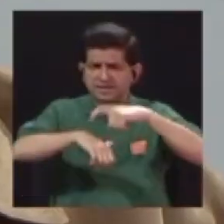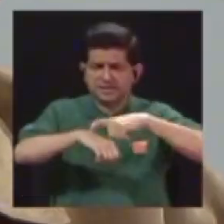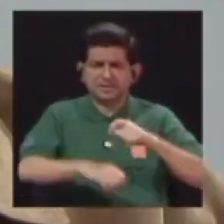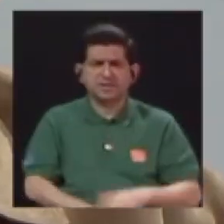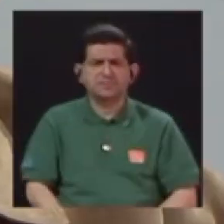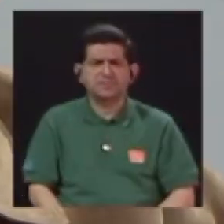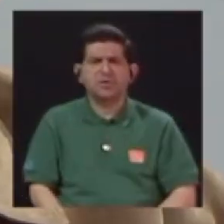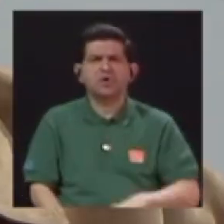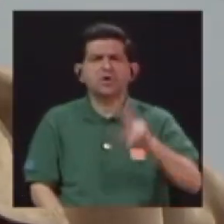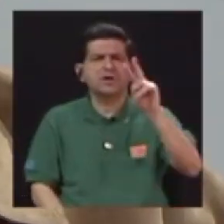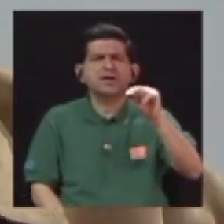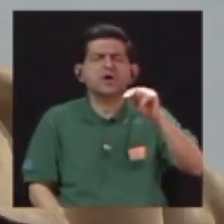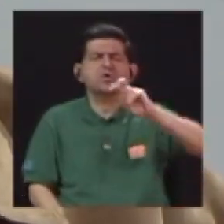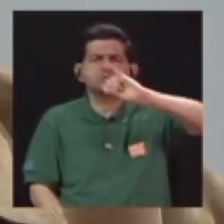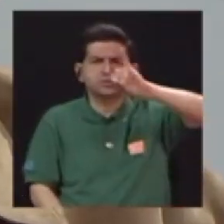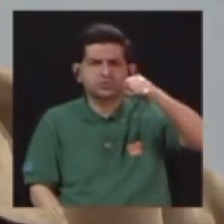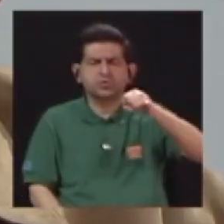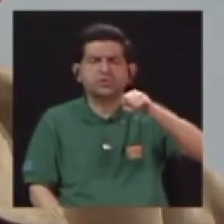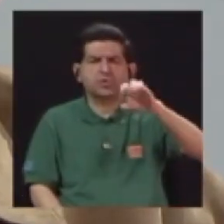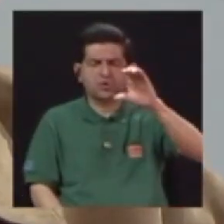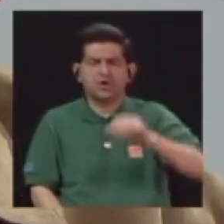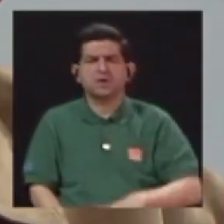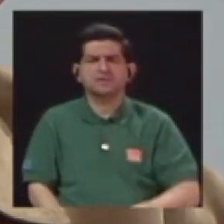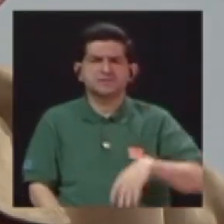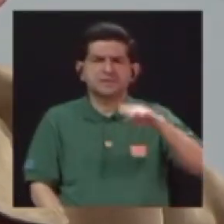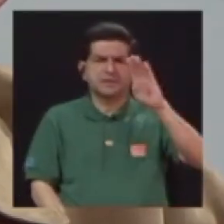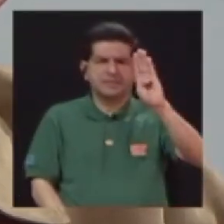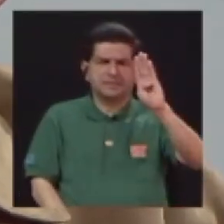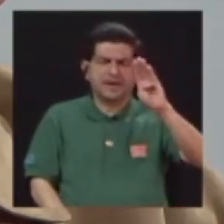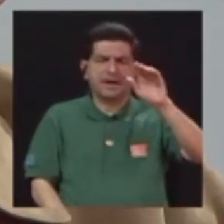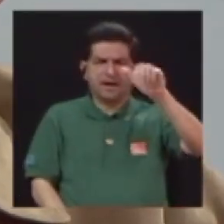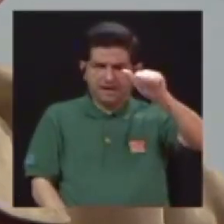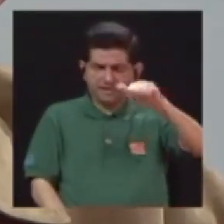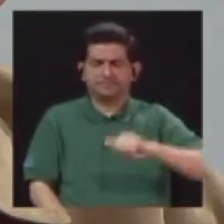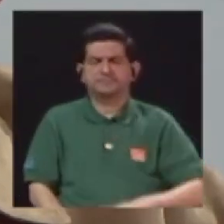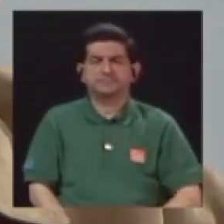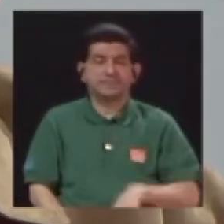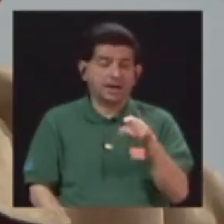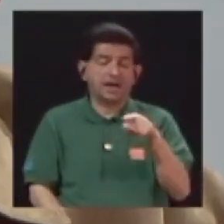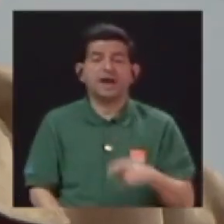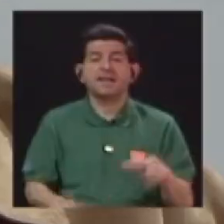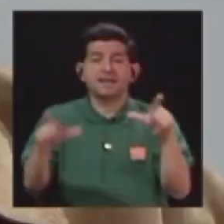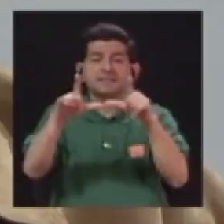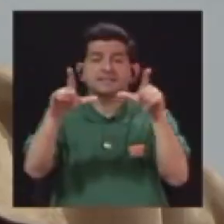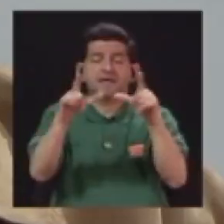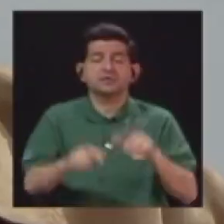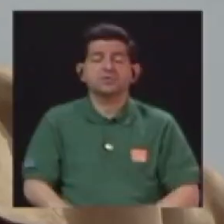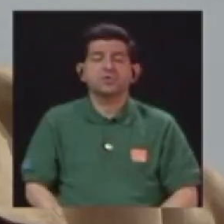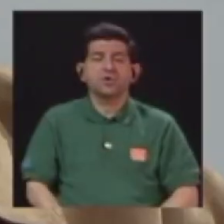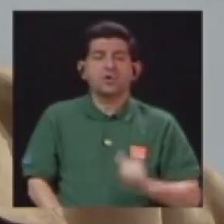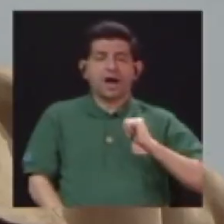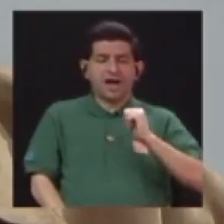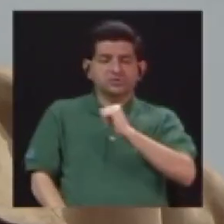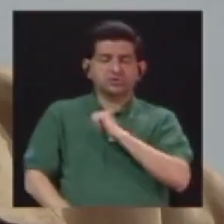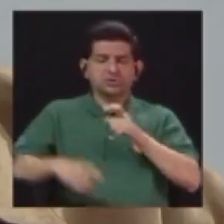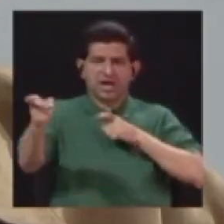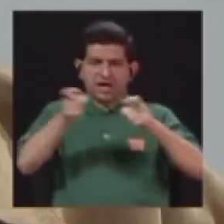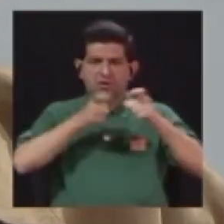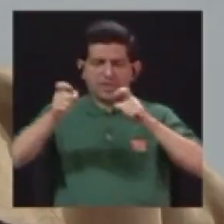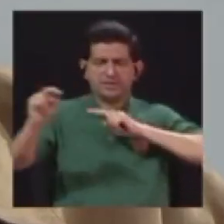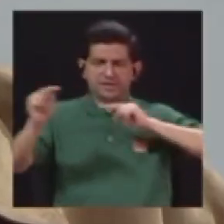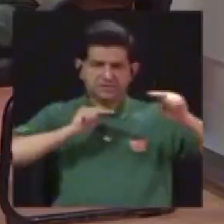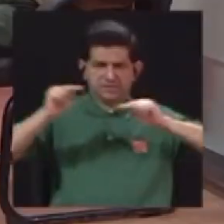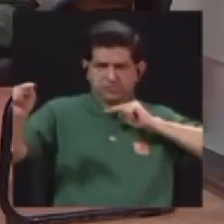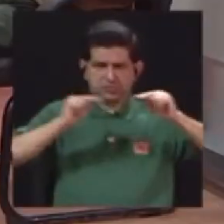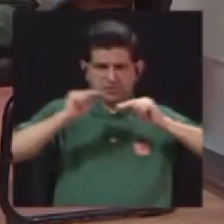llamaba Nichols Junior College of Business Administration, ¿verdad?, que ofrecía un título de asociado en administración de